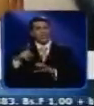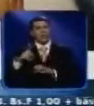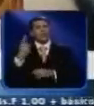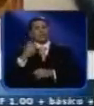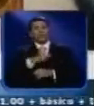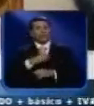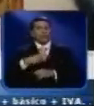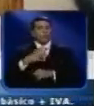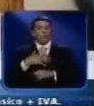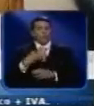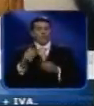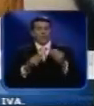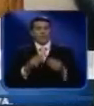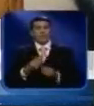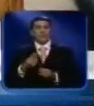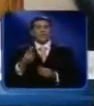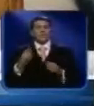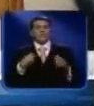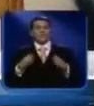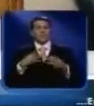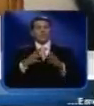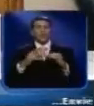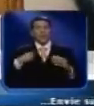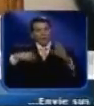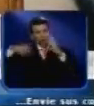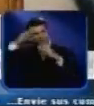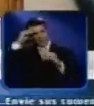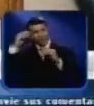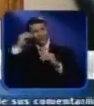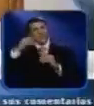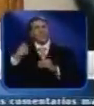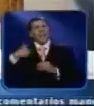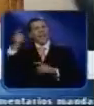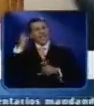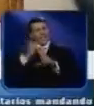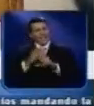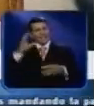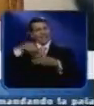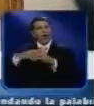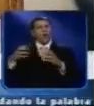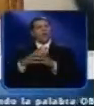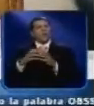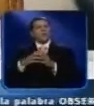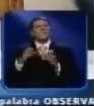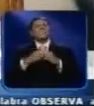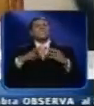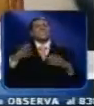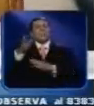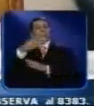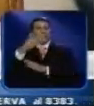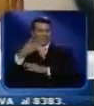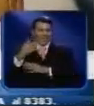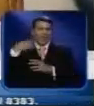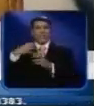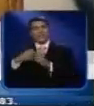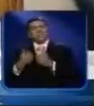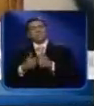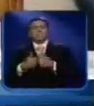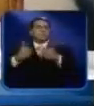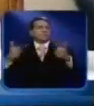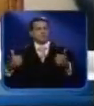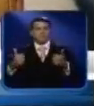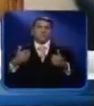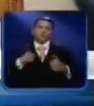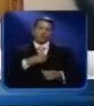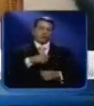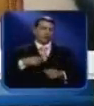podría existir si no hubiera vivido todo el aprendizaje de Sin Bandera. Es imposible, no podría existir. Aprendimos mucho los dos. Y pues